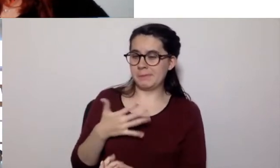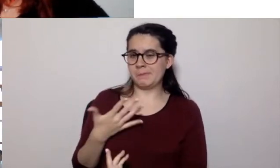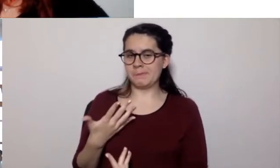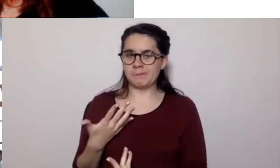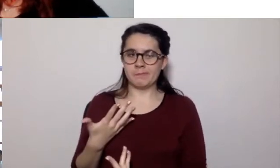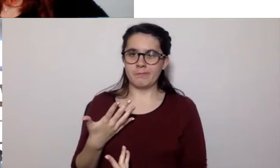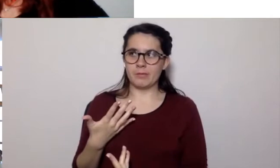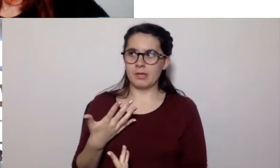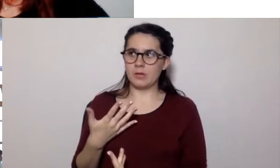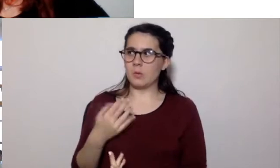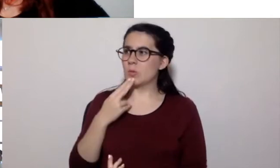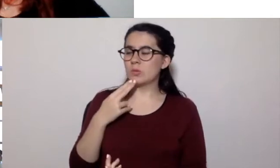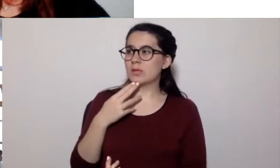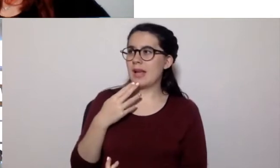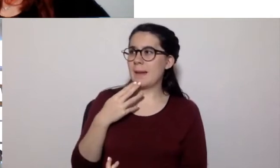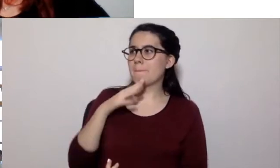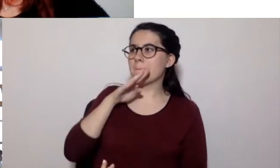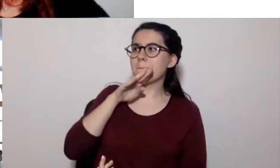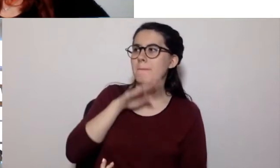entonces sí nos puede,